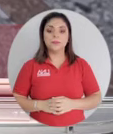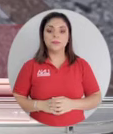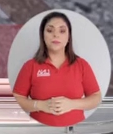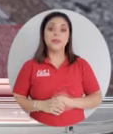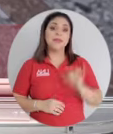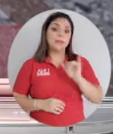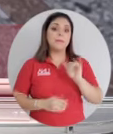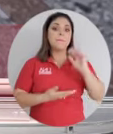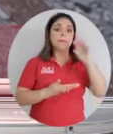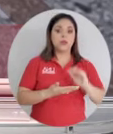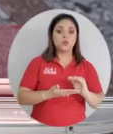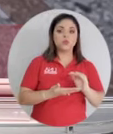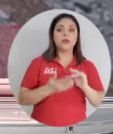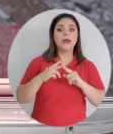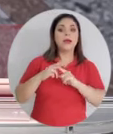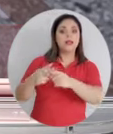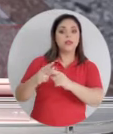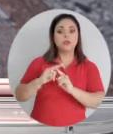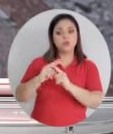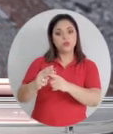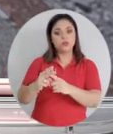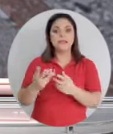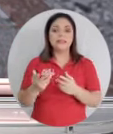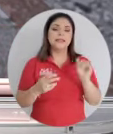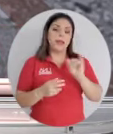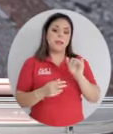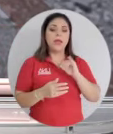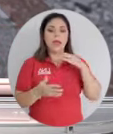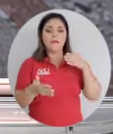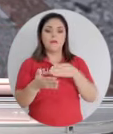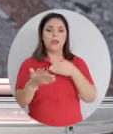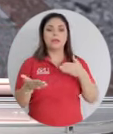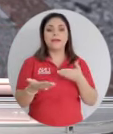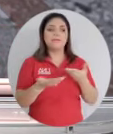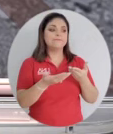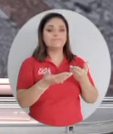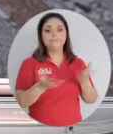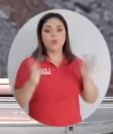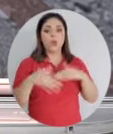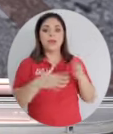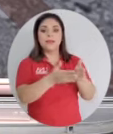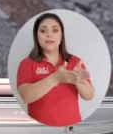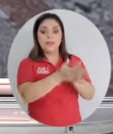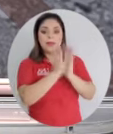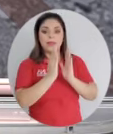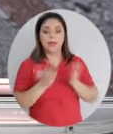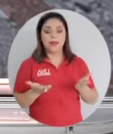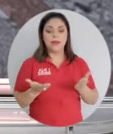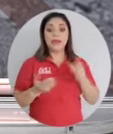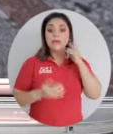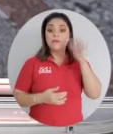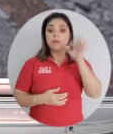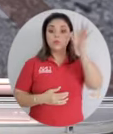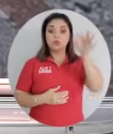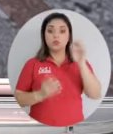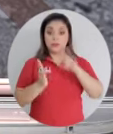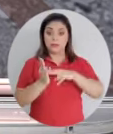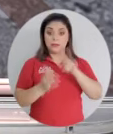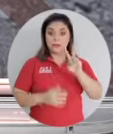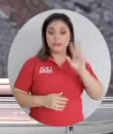pero al contraerse también tiene su impacto, ¿verdad?, sobre la demanda. Y recordemos que las proyecciones para el 2023